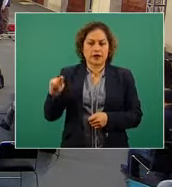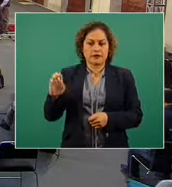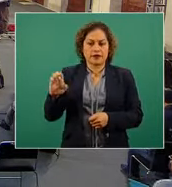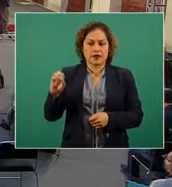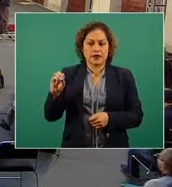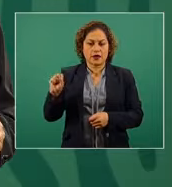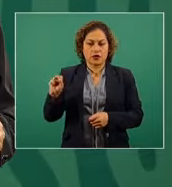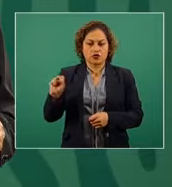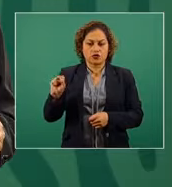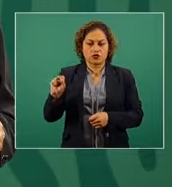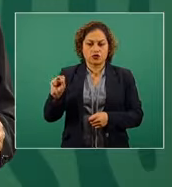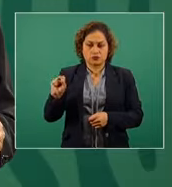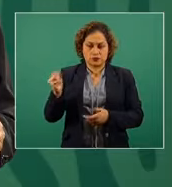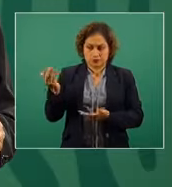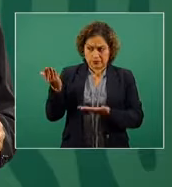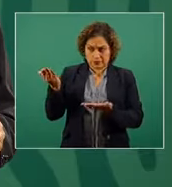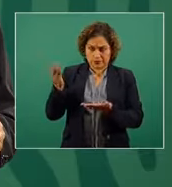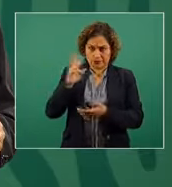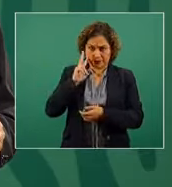Es una vergüenza